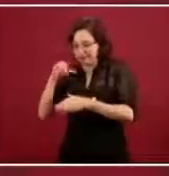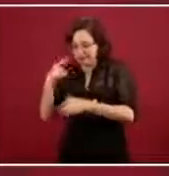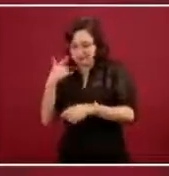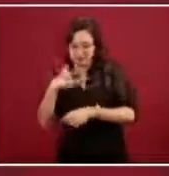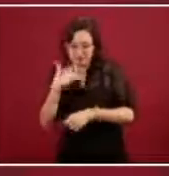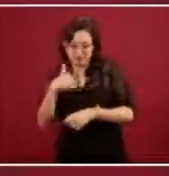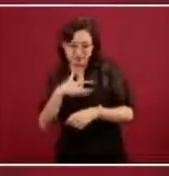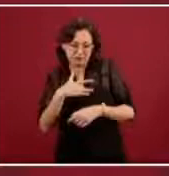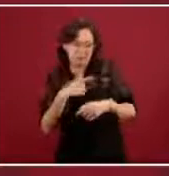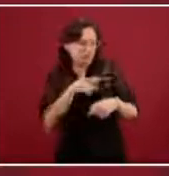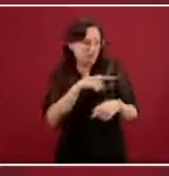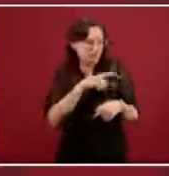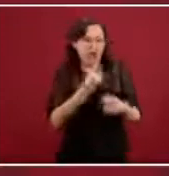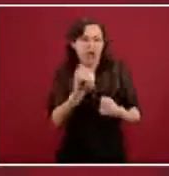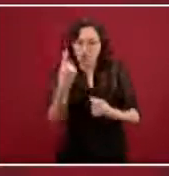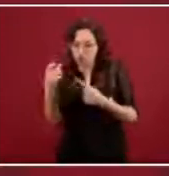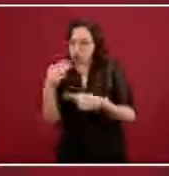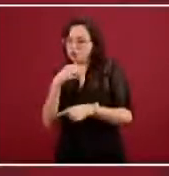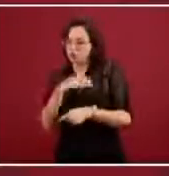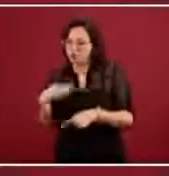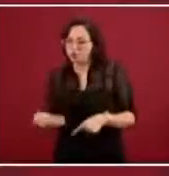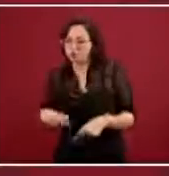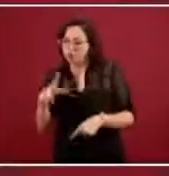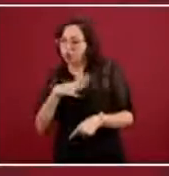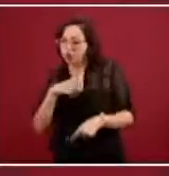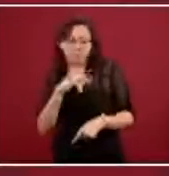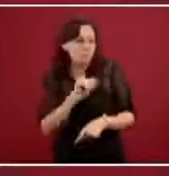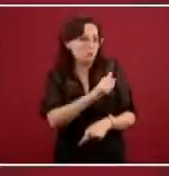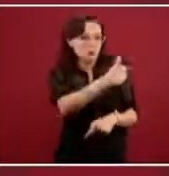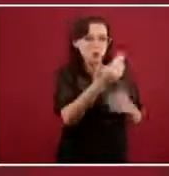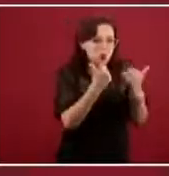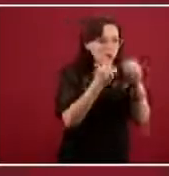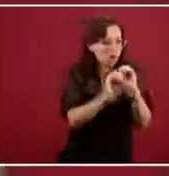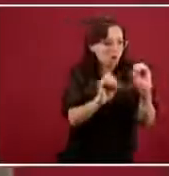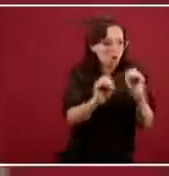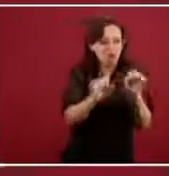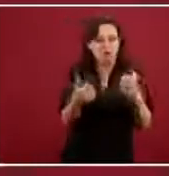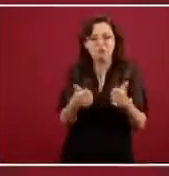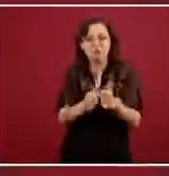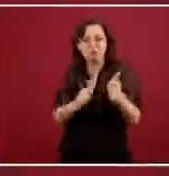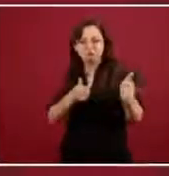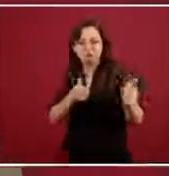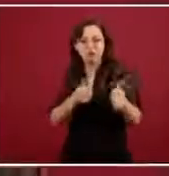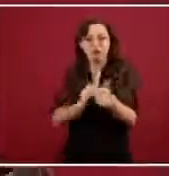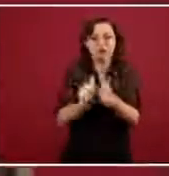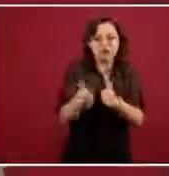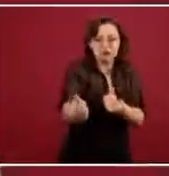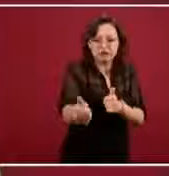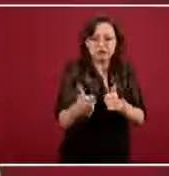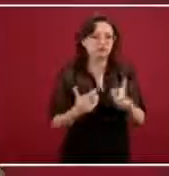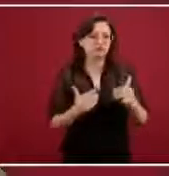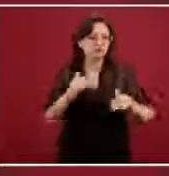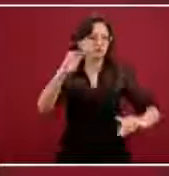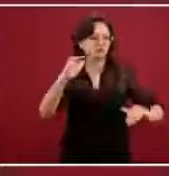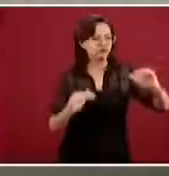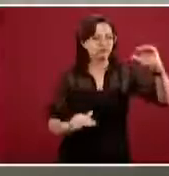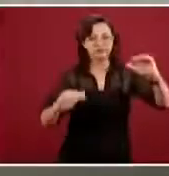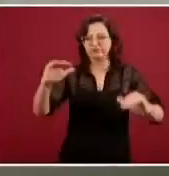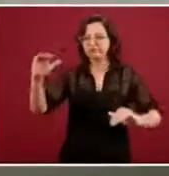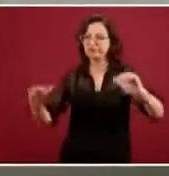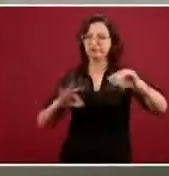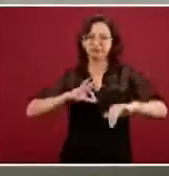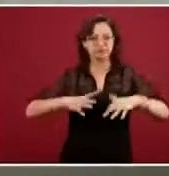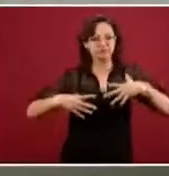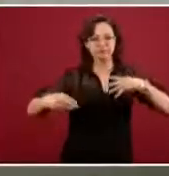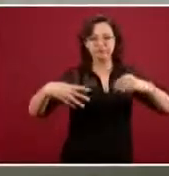esta asincronía, este desfase de tiempo y esta distribución desigual de la intensidad